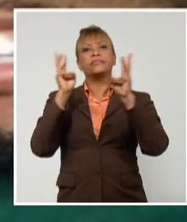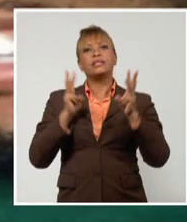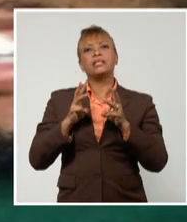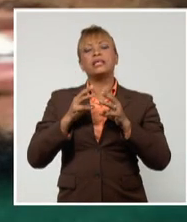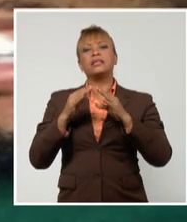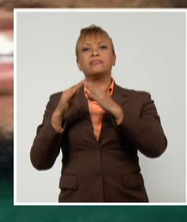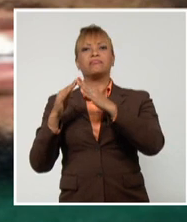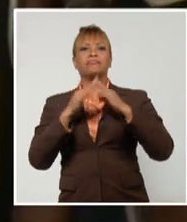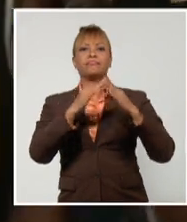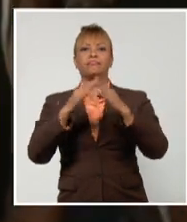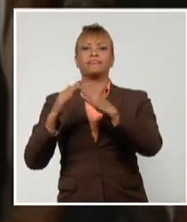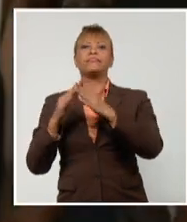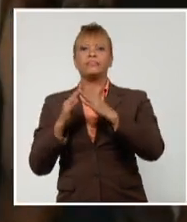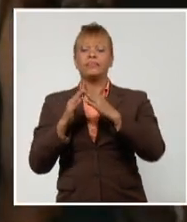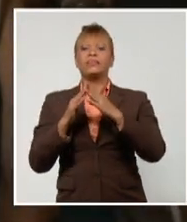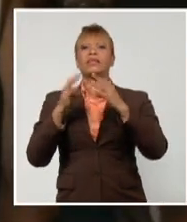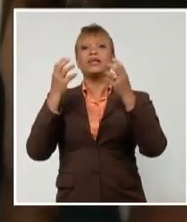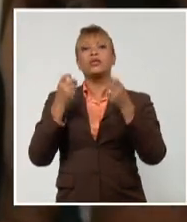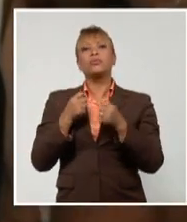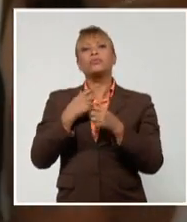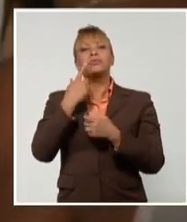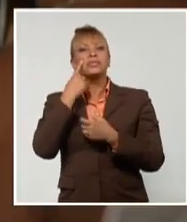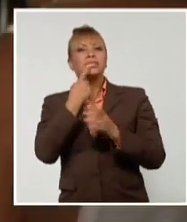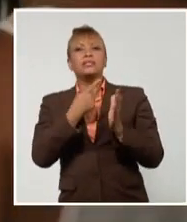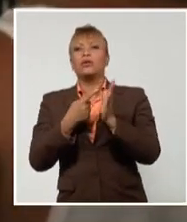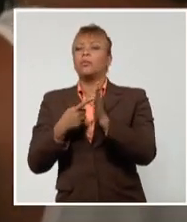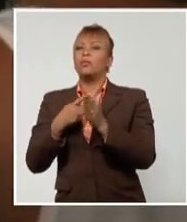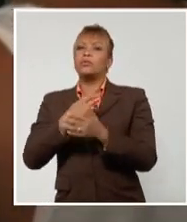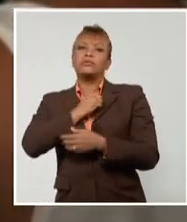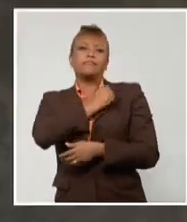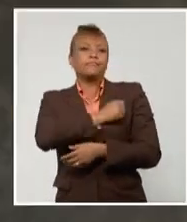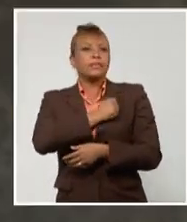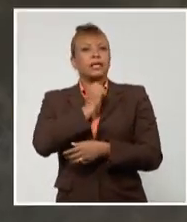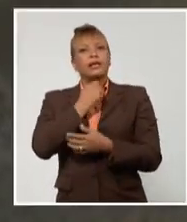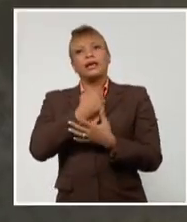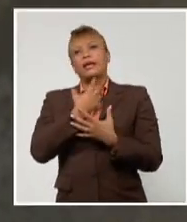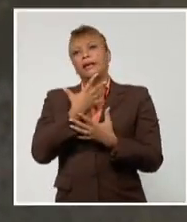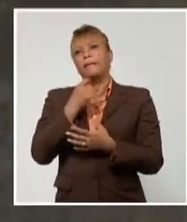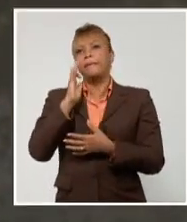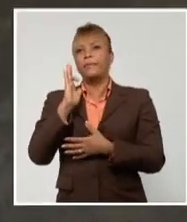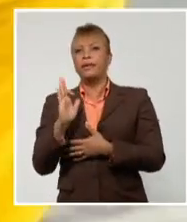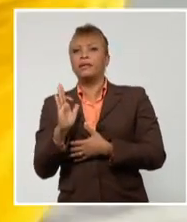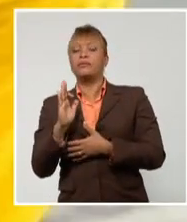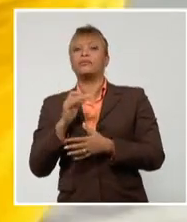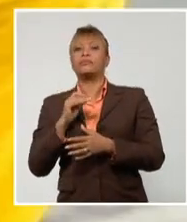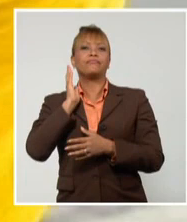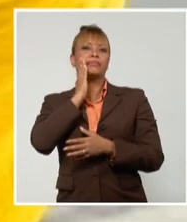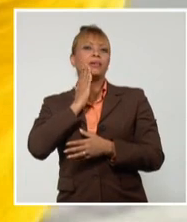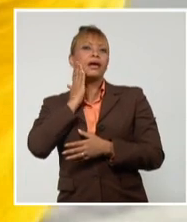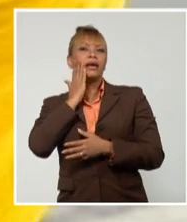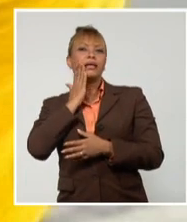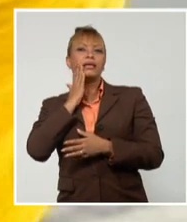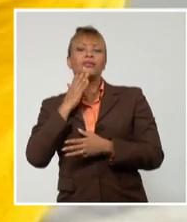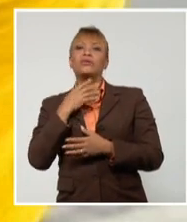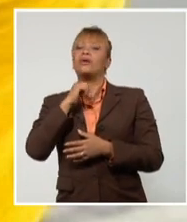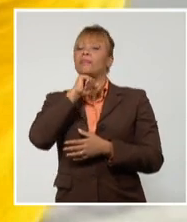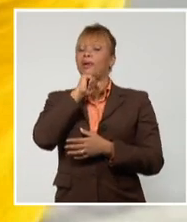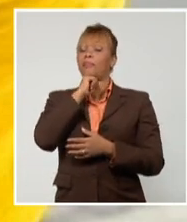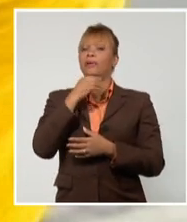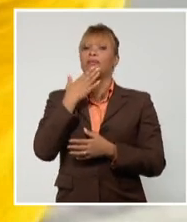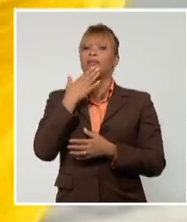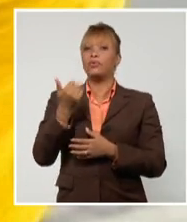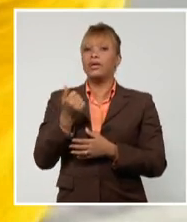han sido numerosas las muestras de cariño y respeto por quien fuera principalmente un afectuoso padre,